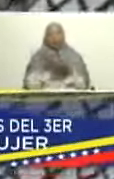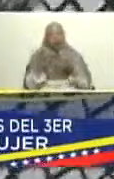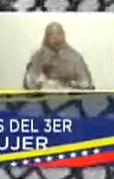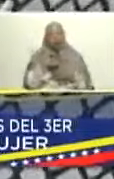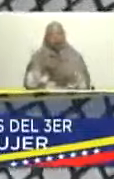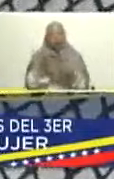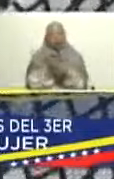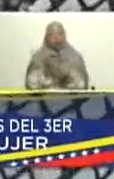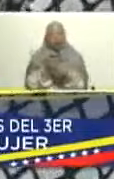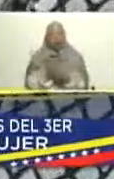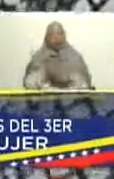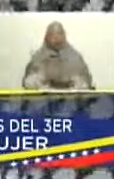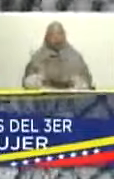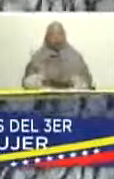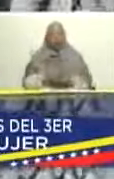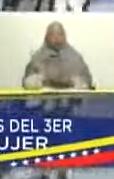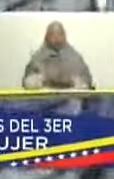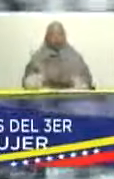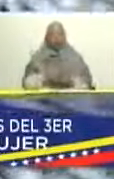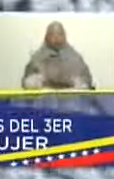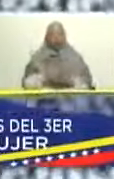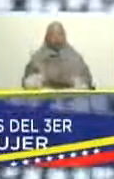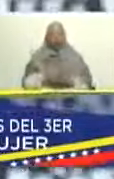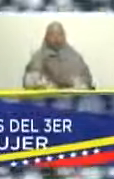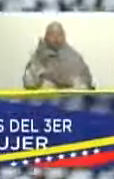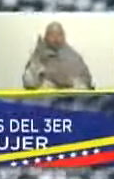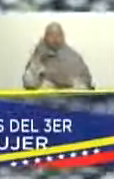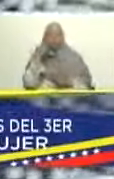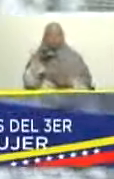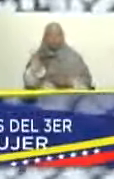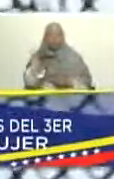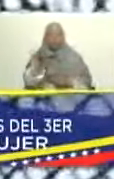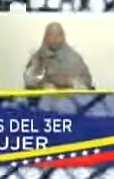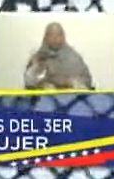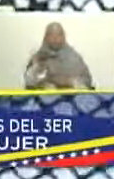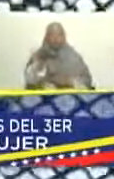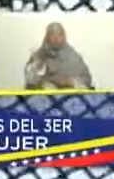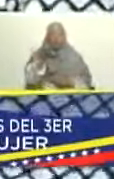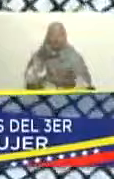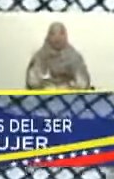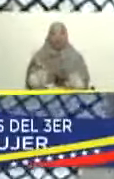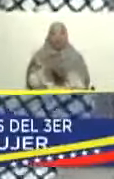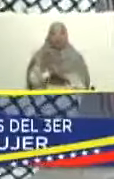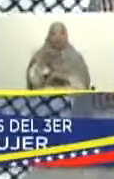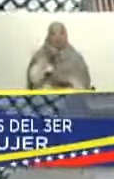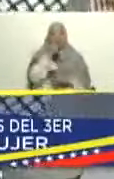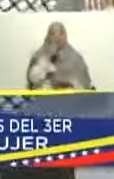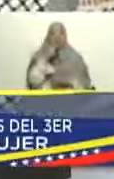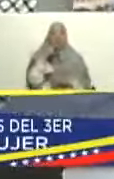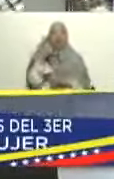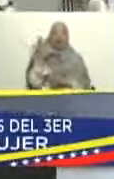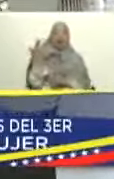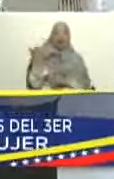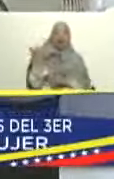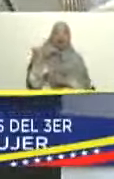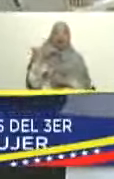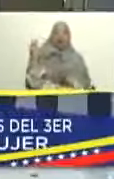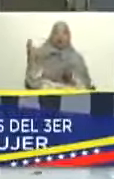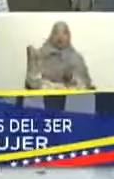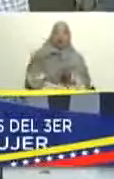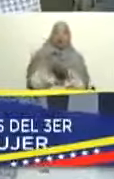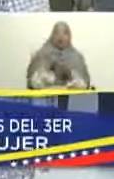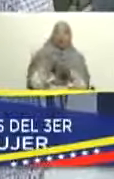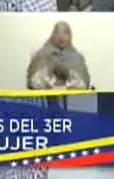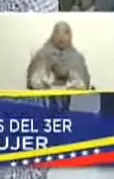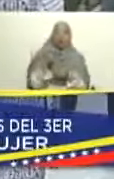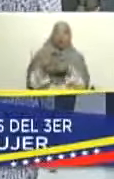interesante. Este camisón hecho por María. ¿Ah? Elegante, mira. El estreno del 31,